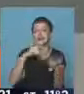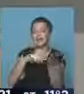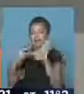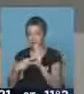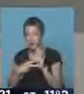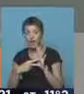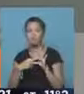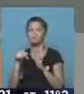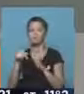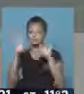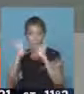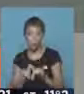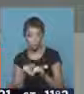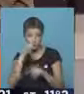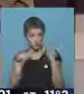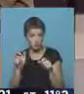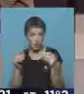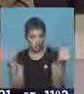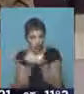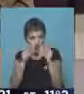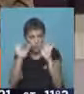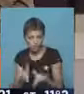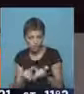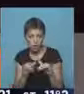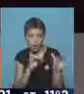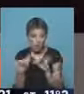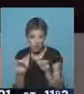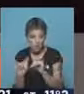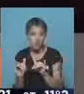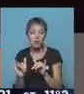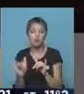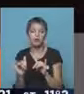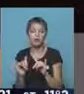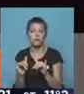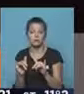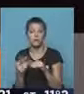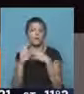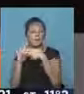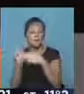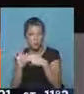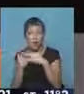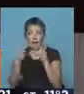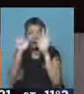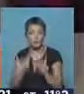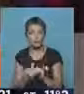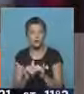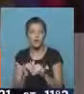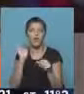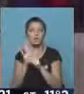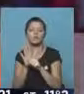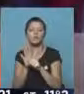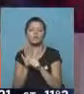usan computadoras de usuarios, miles de computadoras, que están obviamente comprometidas y esas computadoras tiran un ataque en